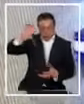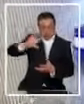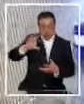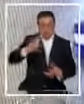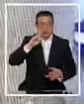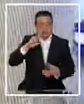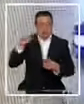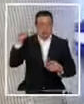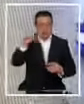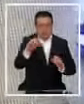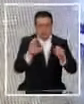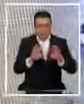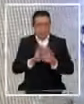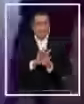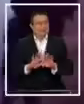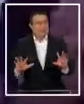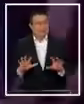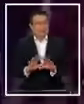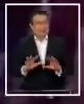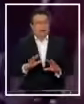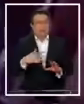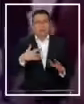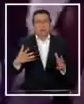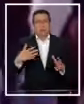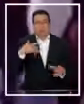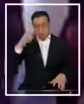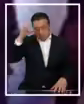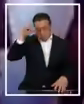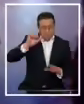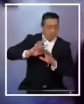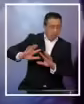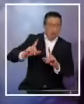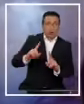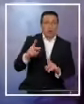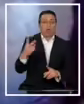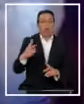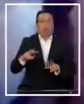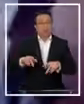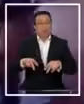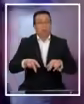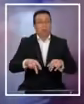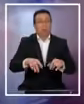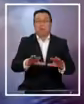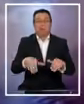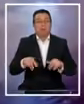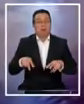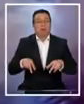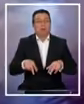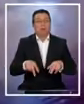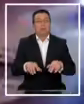Sin golpes ni empujones, no se ve mucha resistencia y ambos siguen caminando.